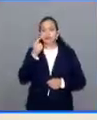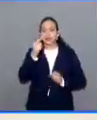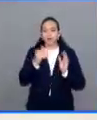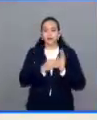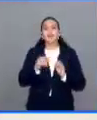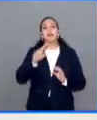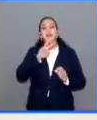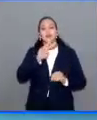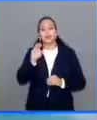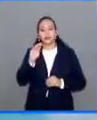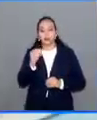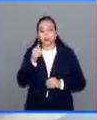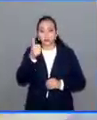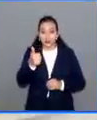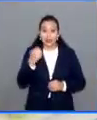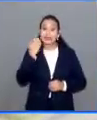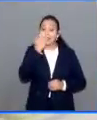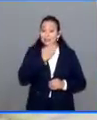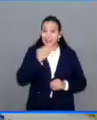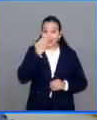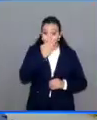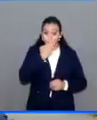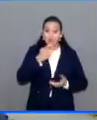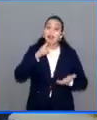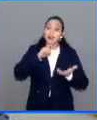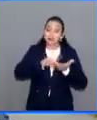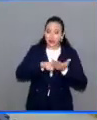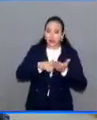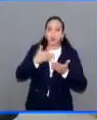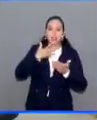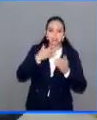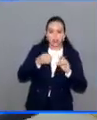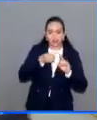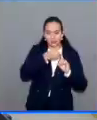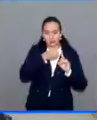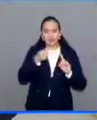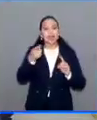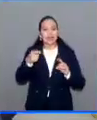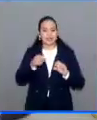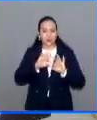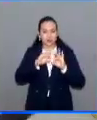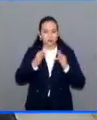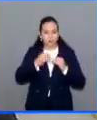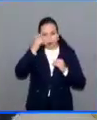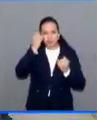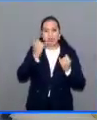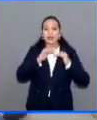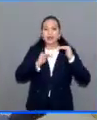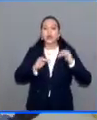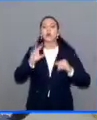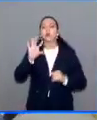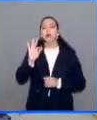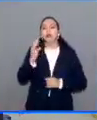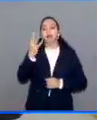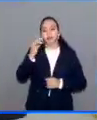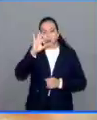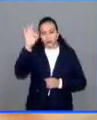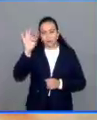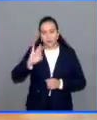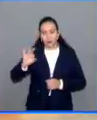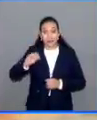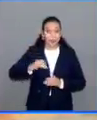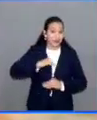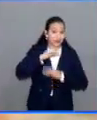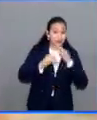161.296 escuelas que cuentan con un mecanismo de participación equivalente al 49% de todas las escuelas